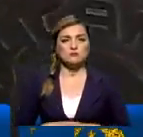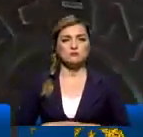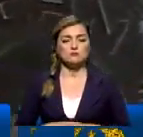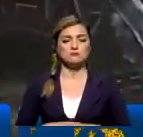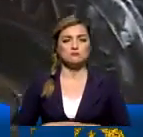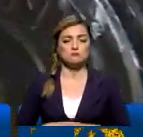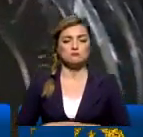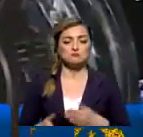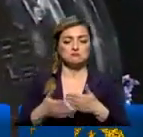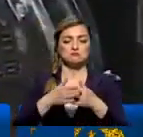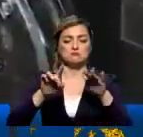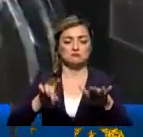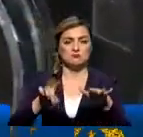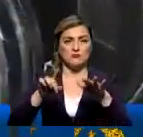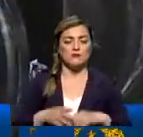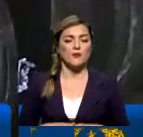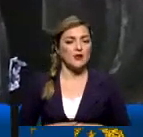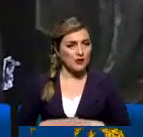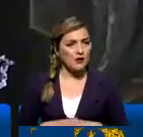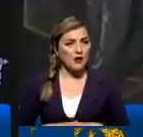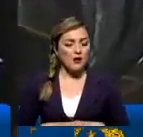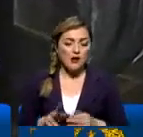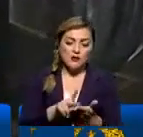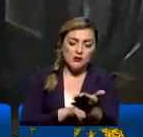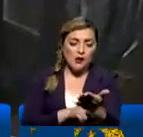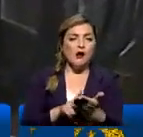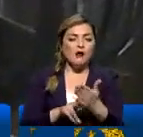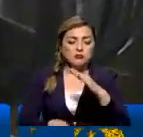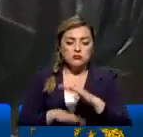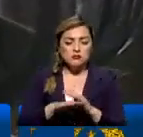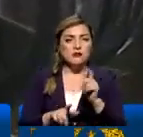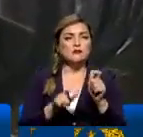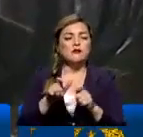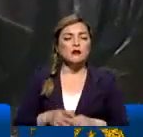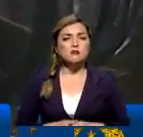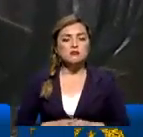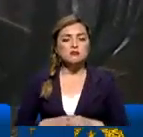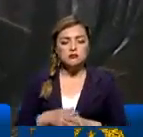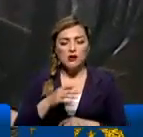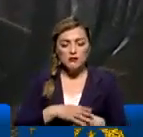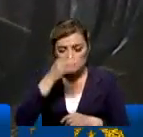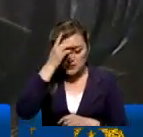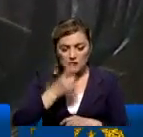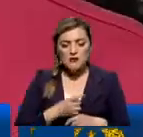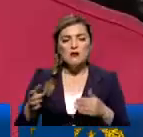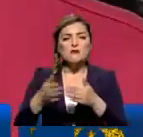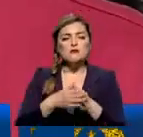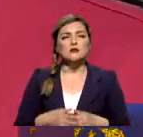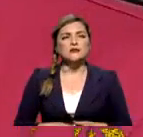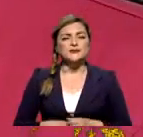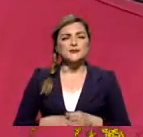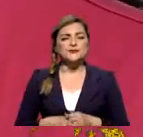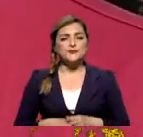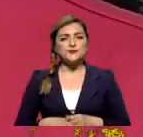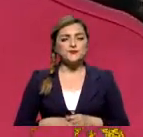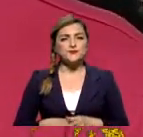6 meses cerrados durante la pandemia. Luego se adaptaron para cumplir un aforo y ahora esta nueva resolución los mantiene cerrados.